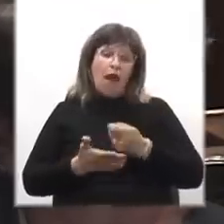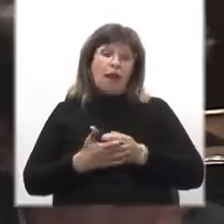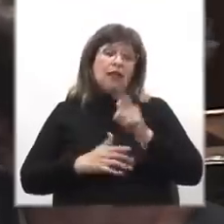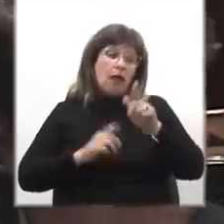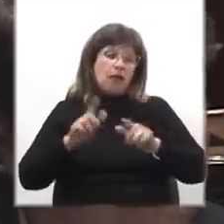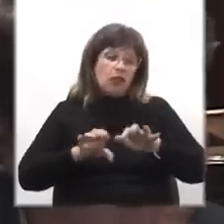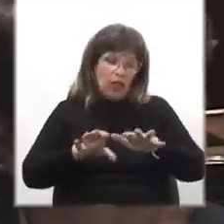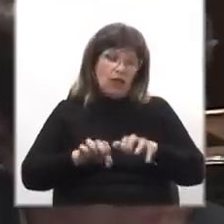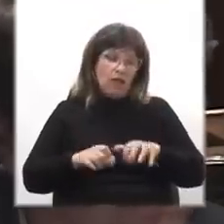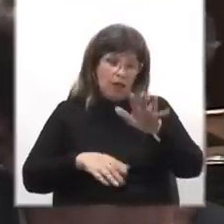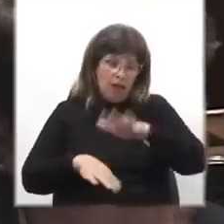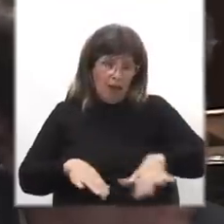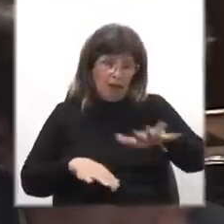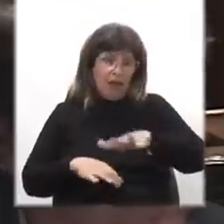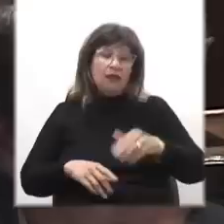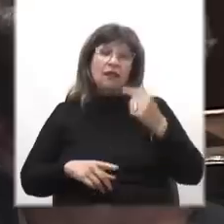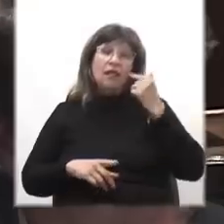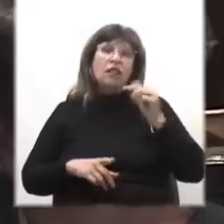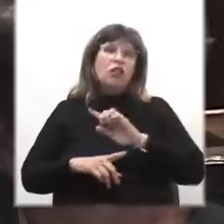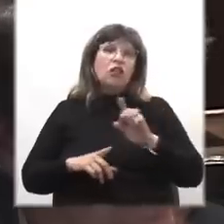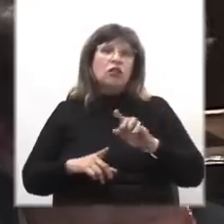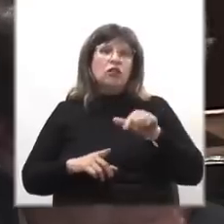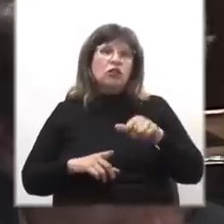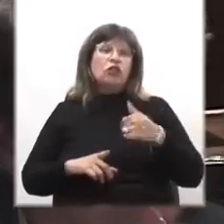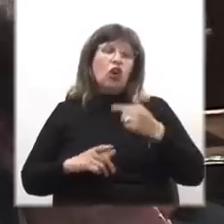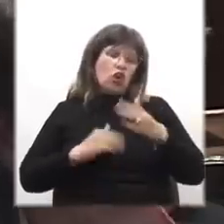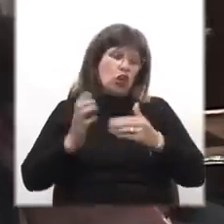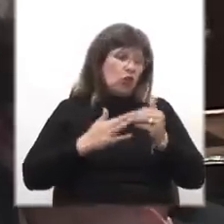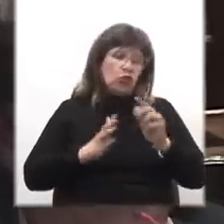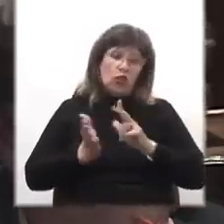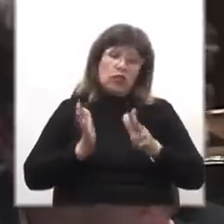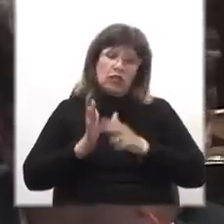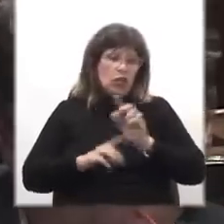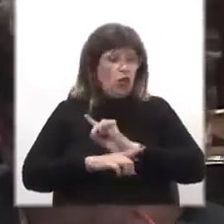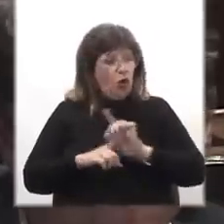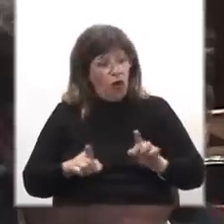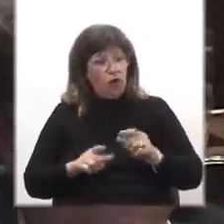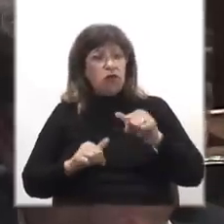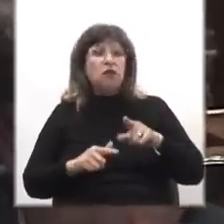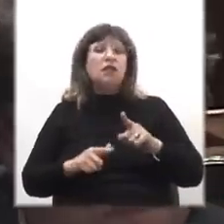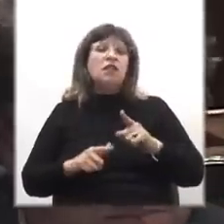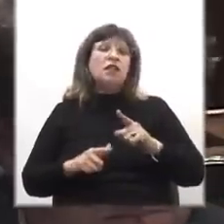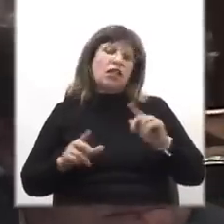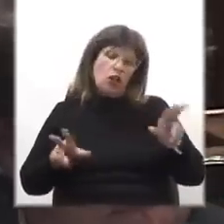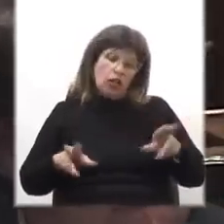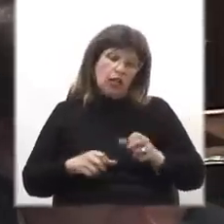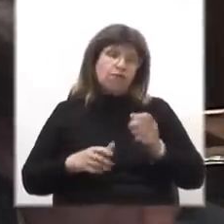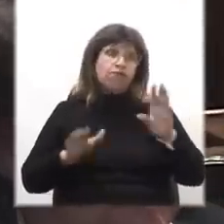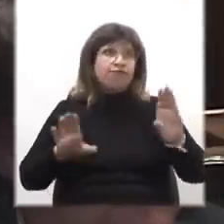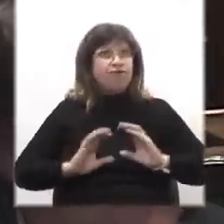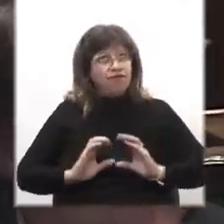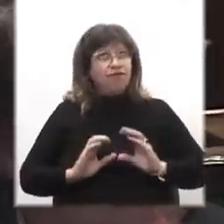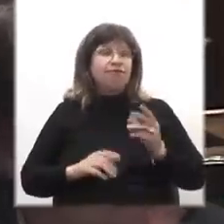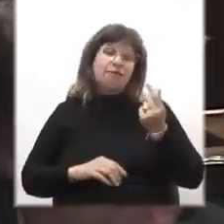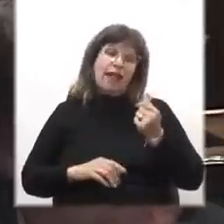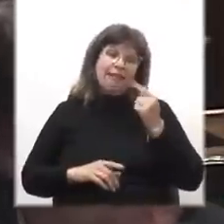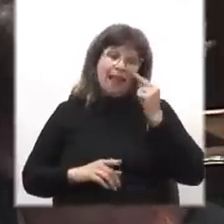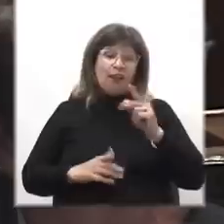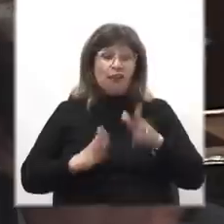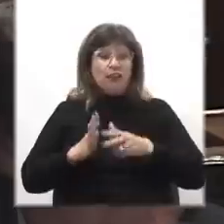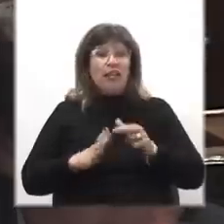zonas, que no son ni los que autorizaron el tren, ni los que construyeron el tren, ni los que ganaron dinero con el tren, ni mucho menos